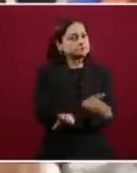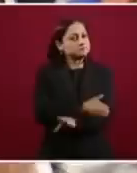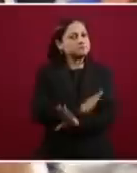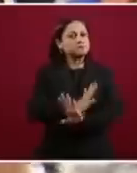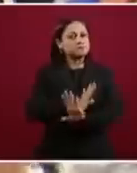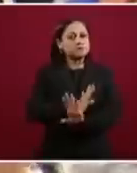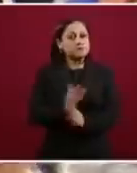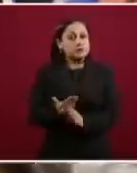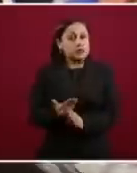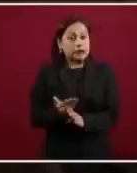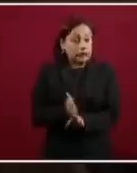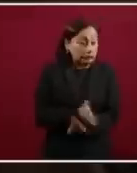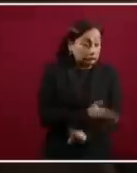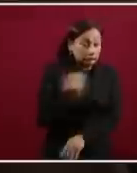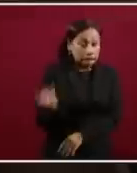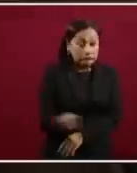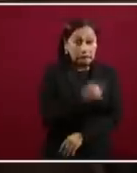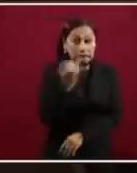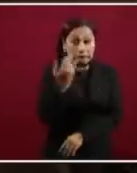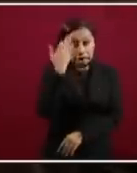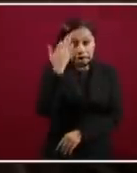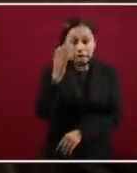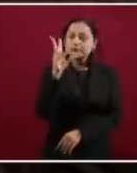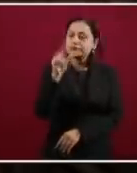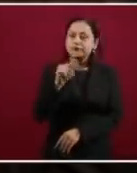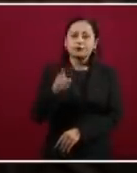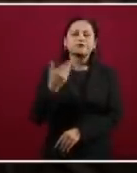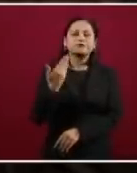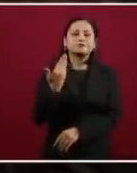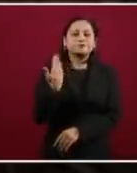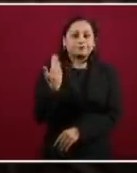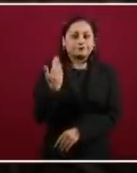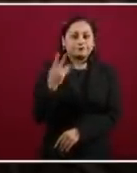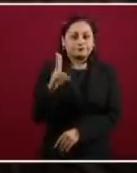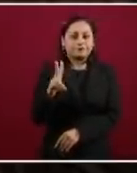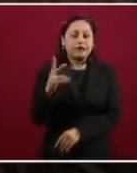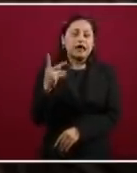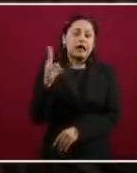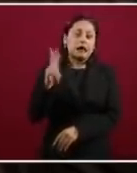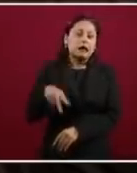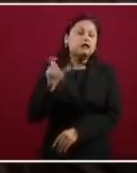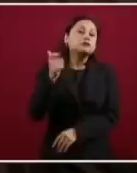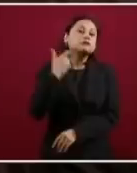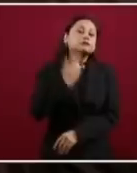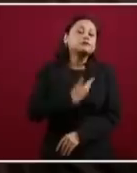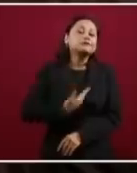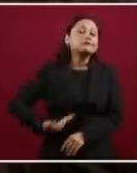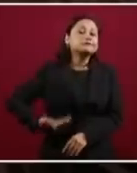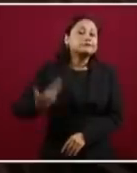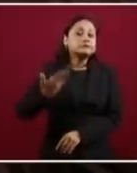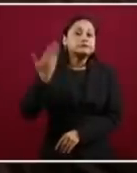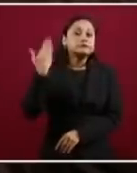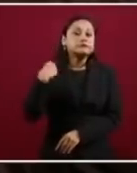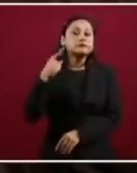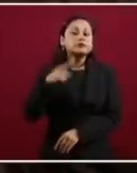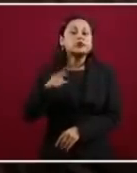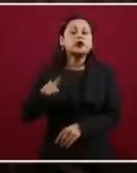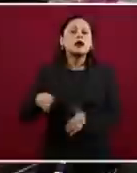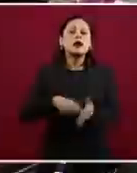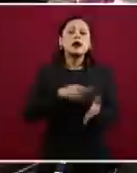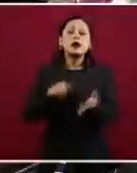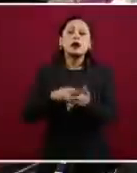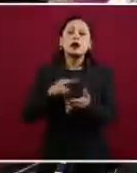lejano, sino en el pasado reciente, en el sexenio anterior, se otorgaron contratos en la cuenca de Burgos